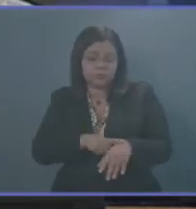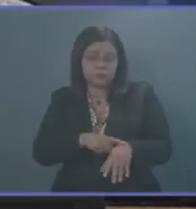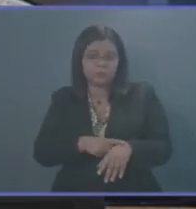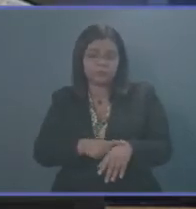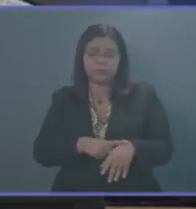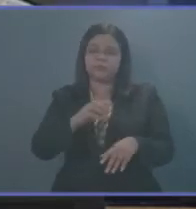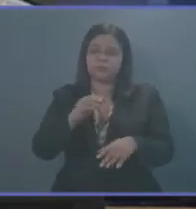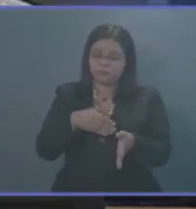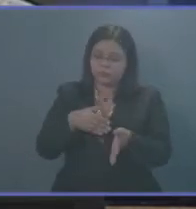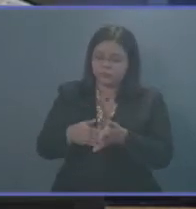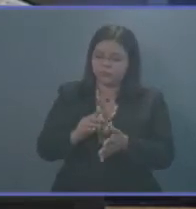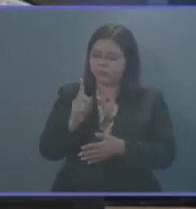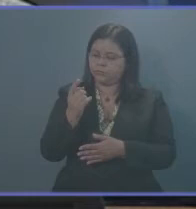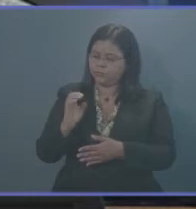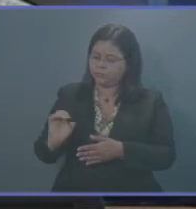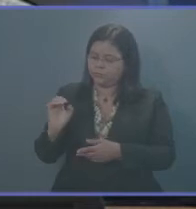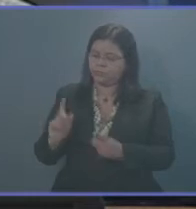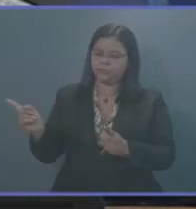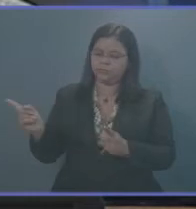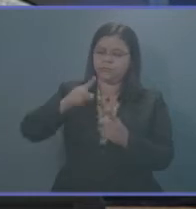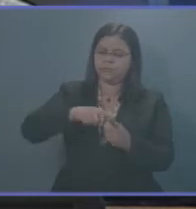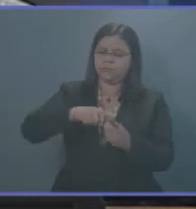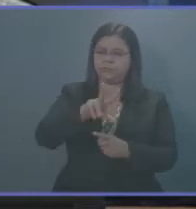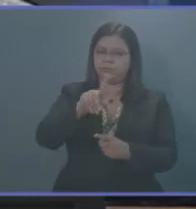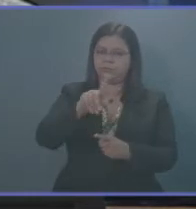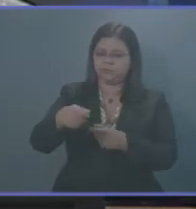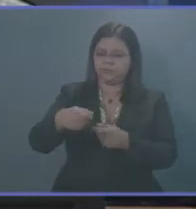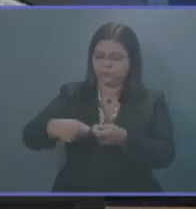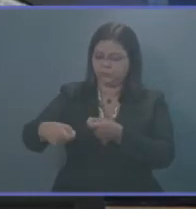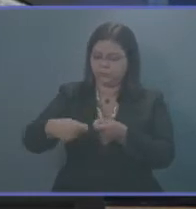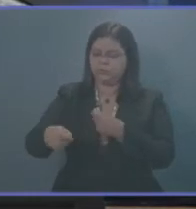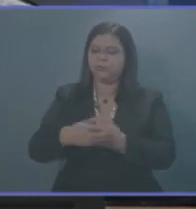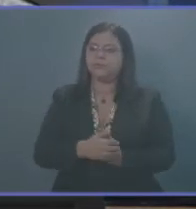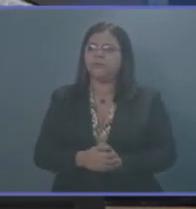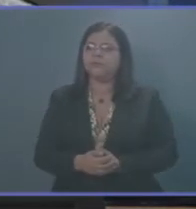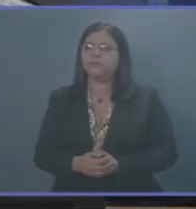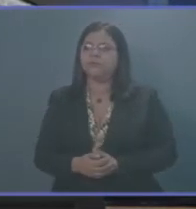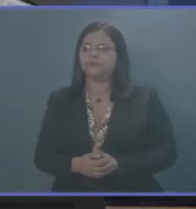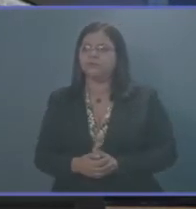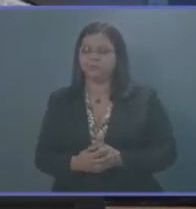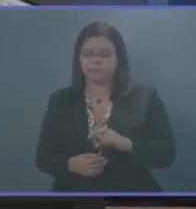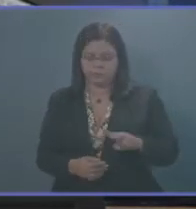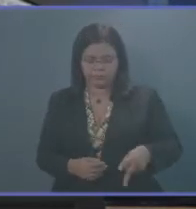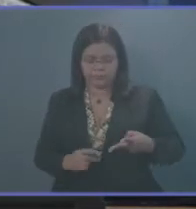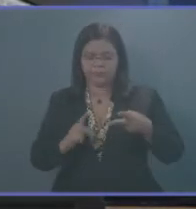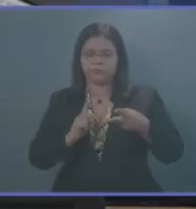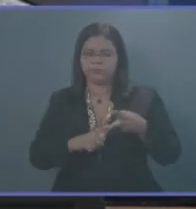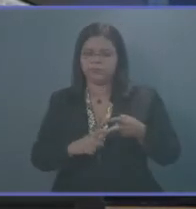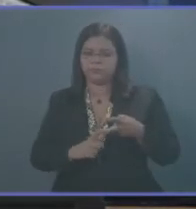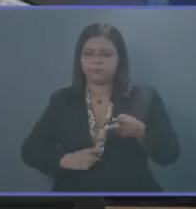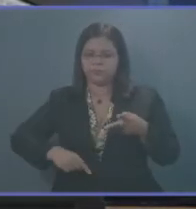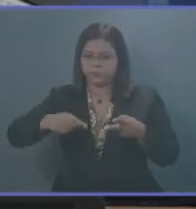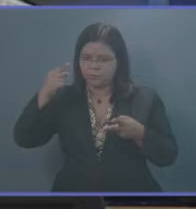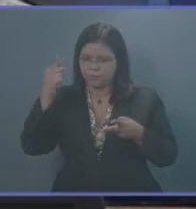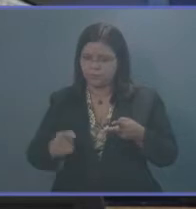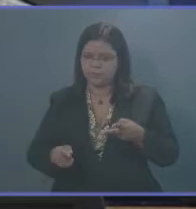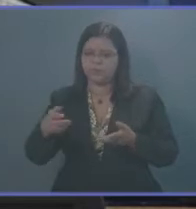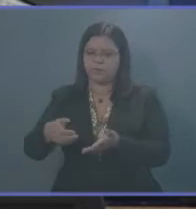fiscal inicia el 1 de enero y termina el 31 de diciembre de cada año. Título segundo, de la obligación